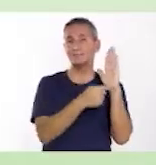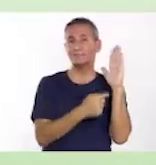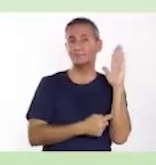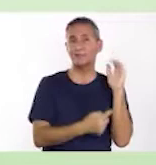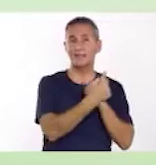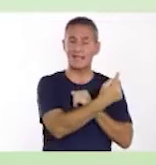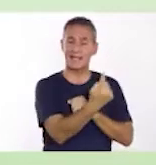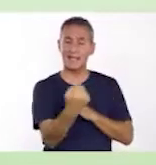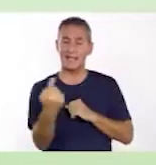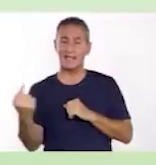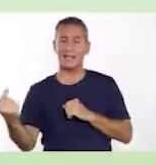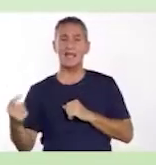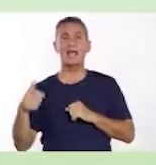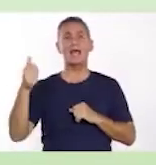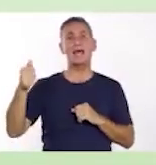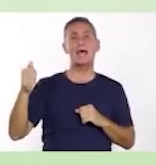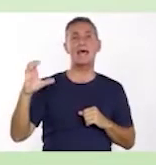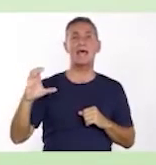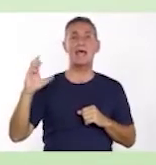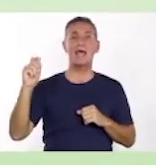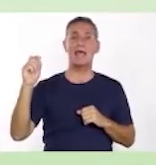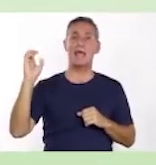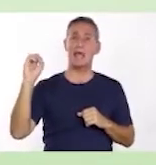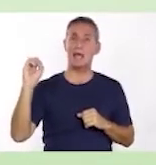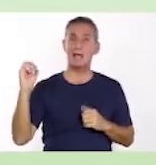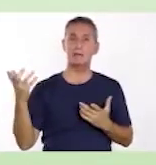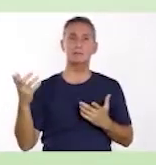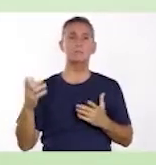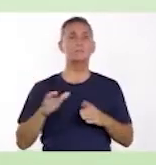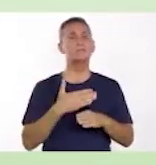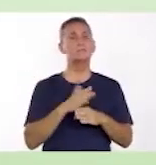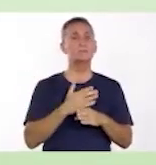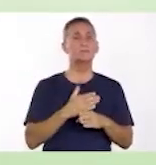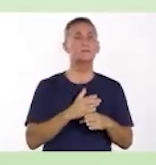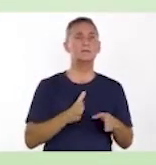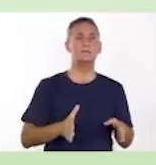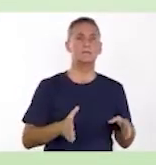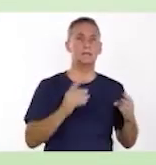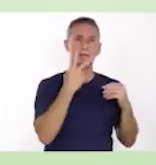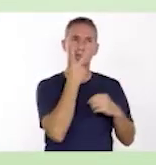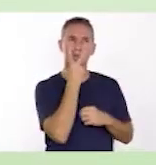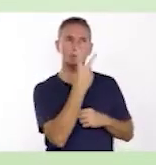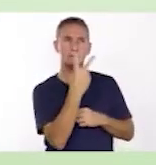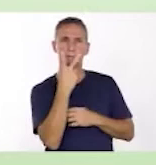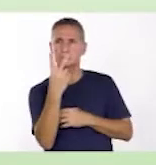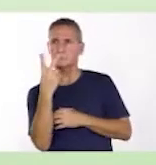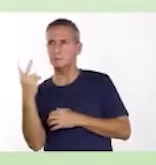cada acto presenta diferentes escenas. Por ejemplo, en el acto 1 hay